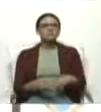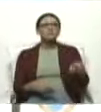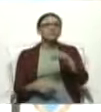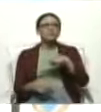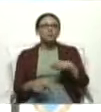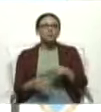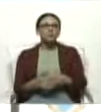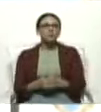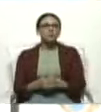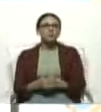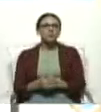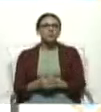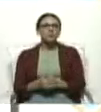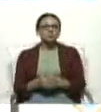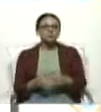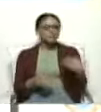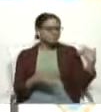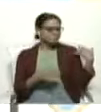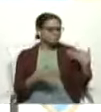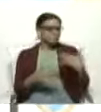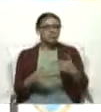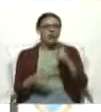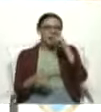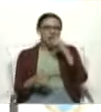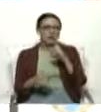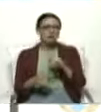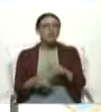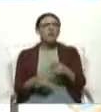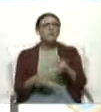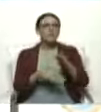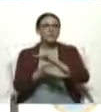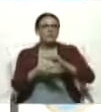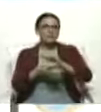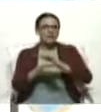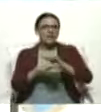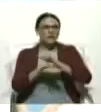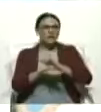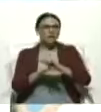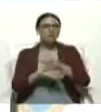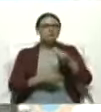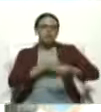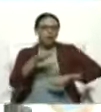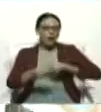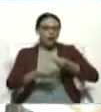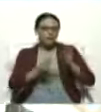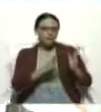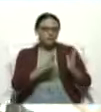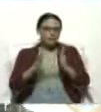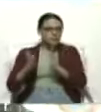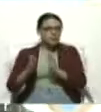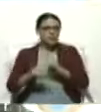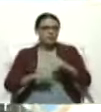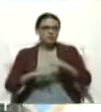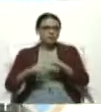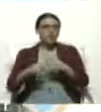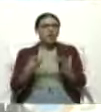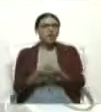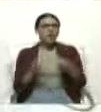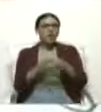permanente durante el año el Ministerio Público realiza con el apoyo de grupos